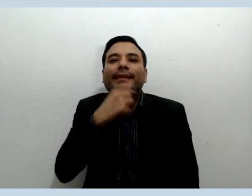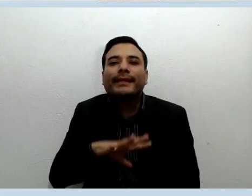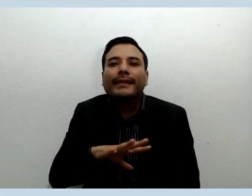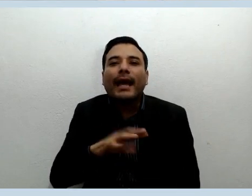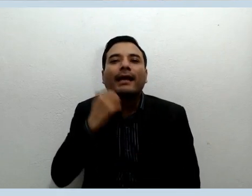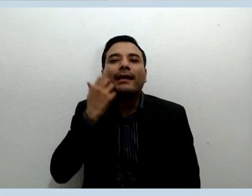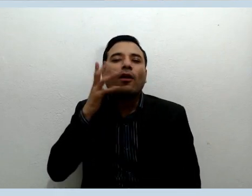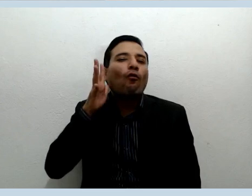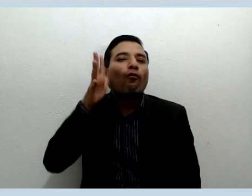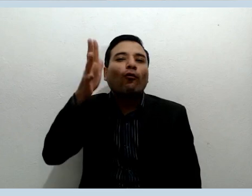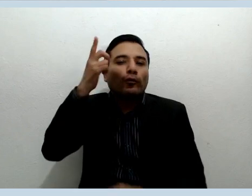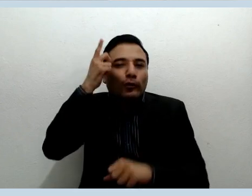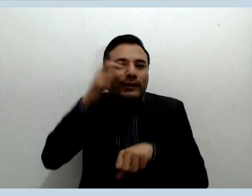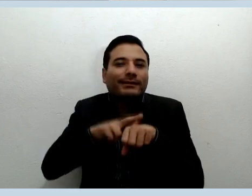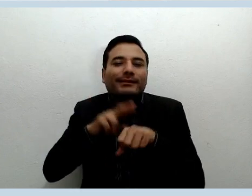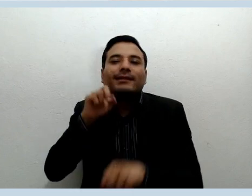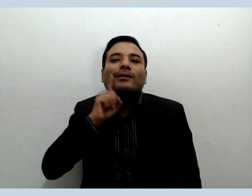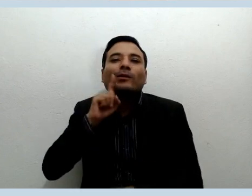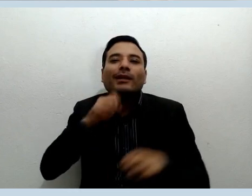directora de